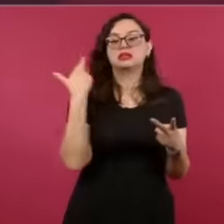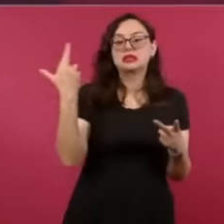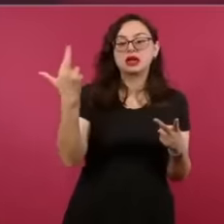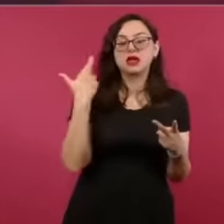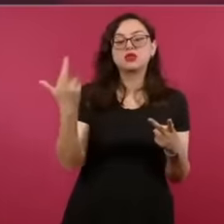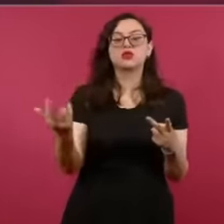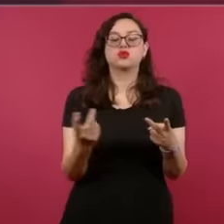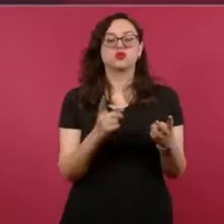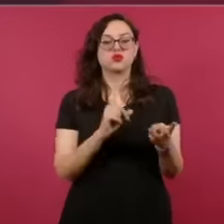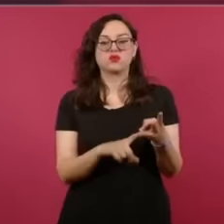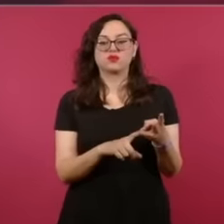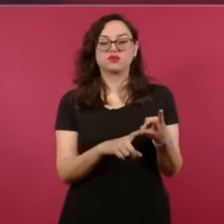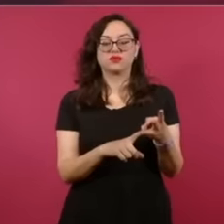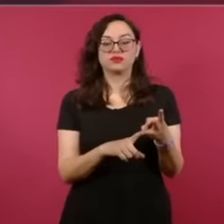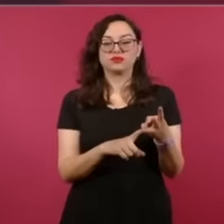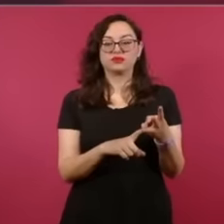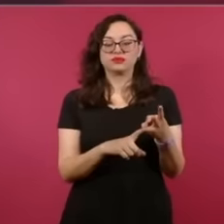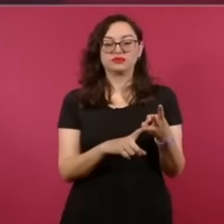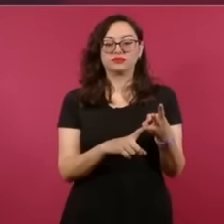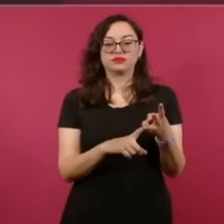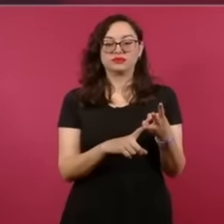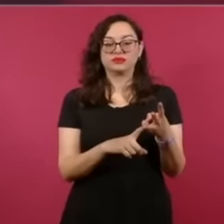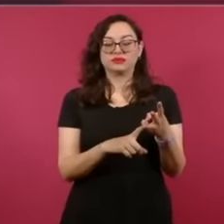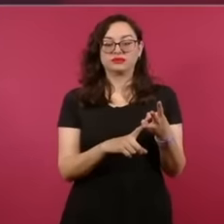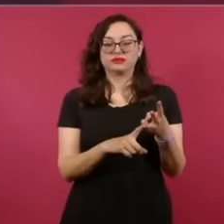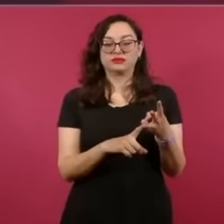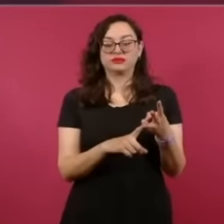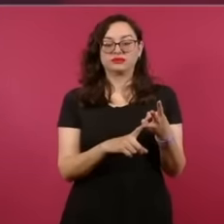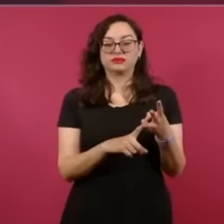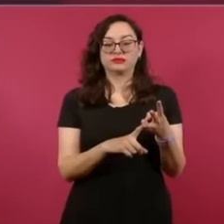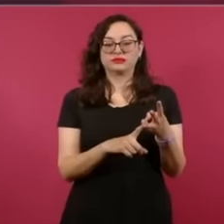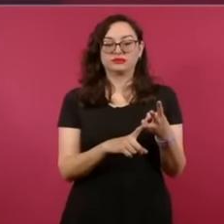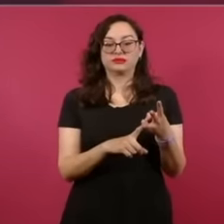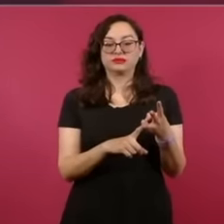todas las estaciones de radio,